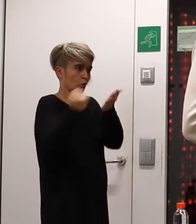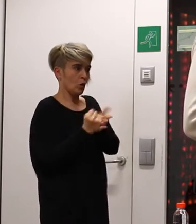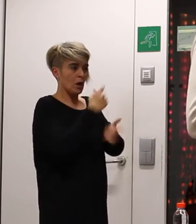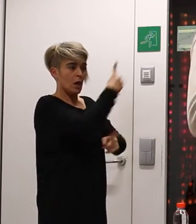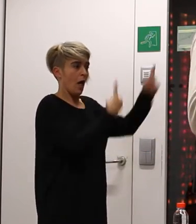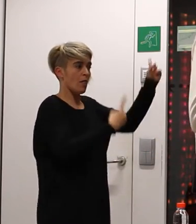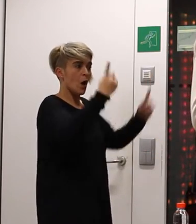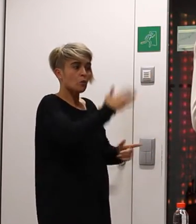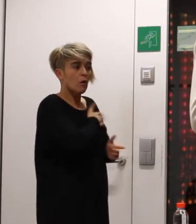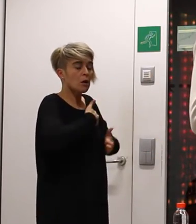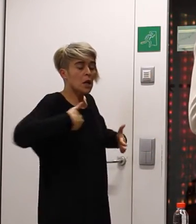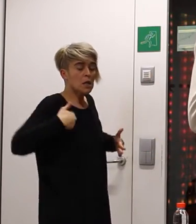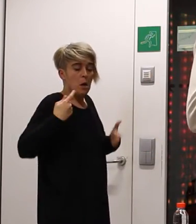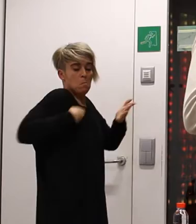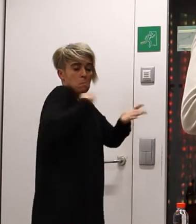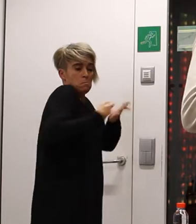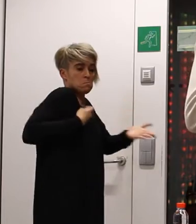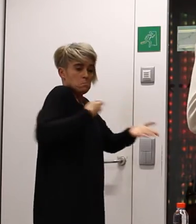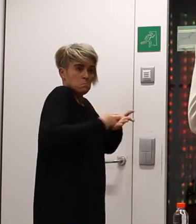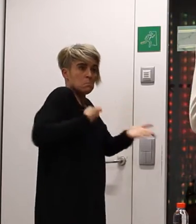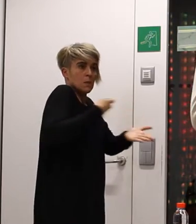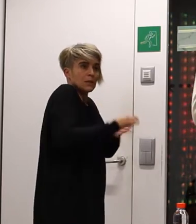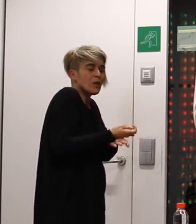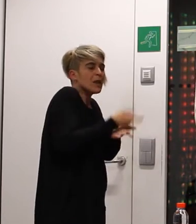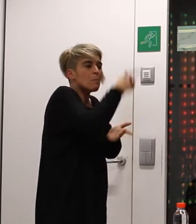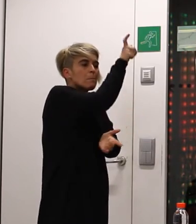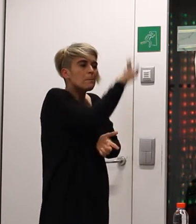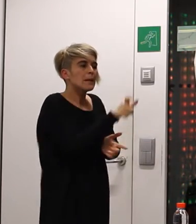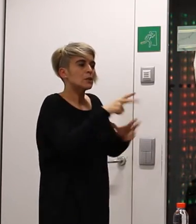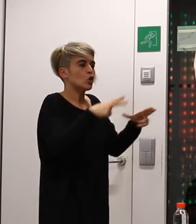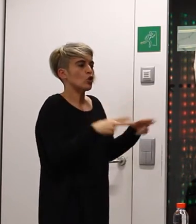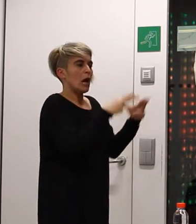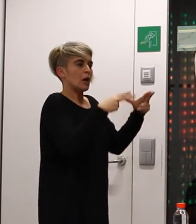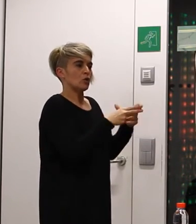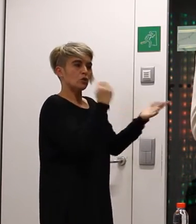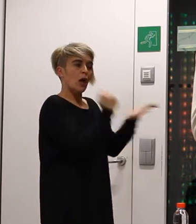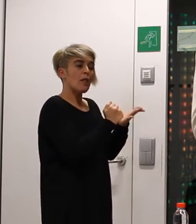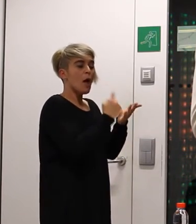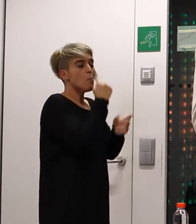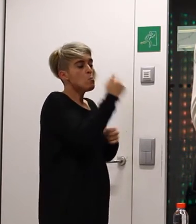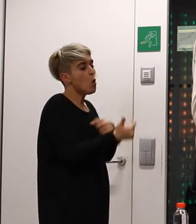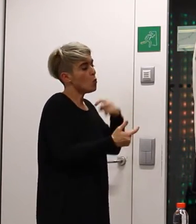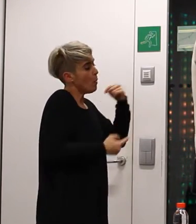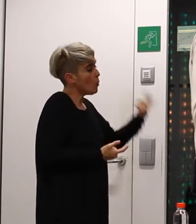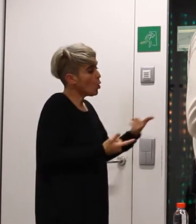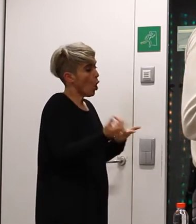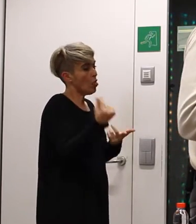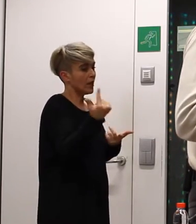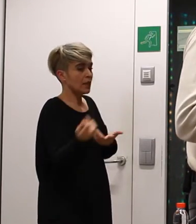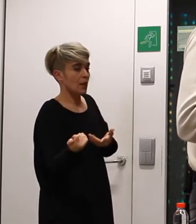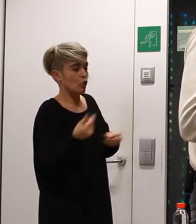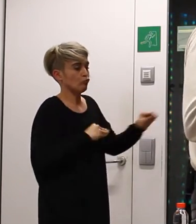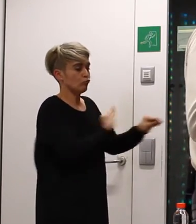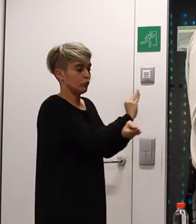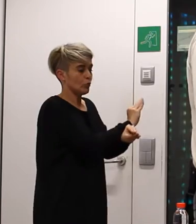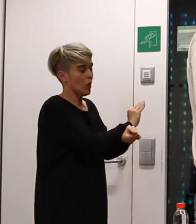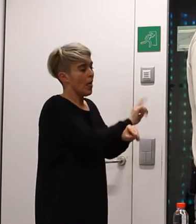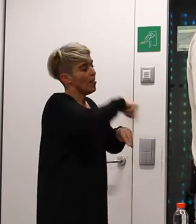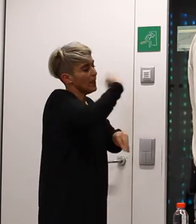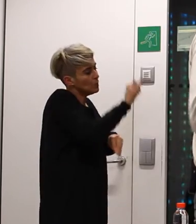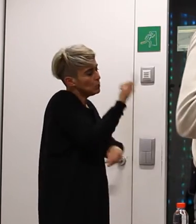mayorista. Con lo cual, ¿qué obtiene la persona socia? Bueno, poco a poco se le va devolviendo ese dinero, que es una especie de préstamo a interés